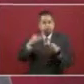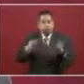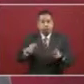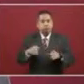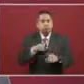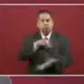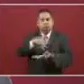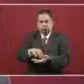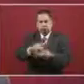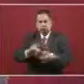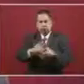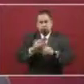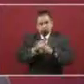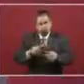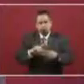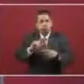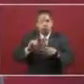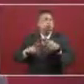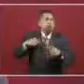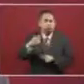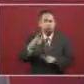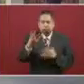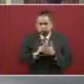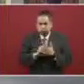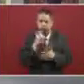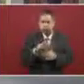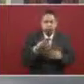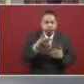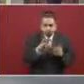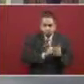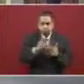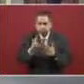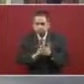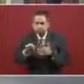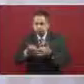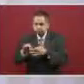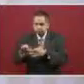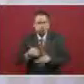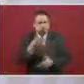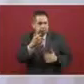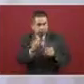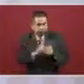sesiones, y luego tres meses después. Cada tres meses voy a estar informando,